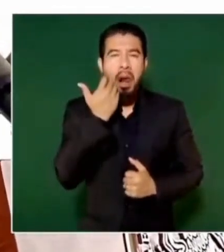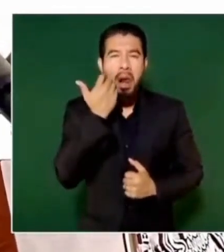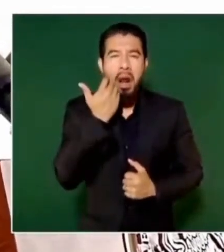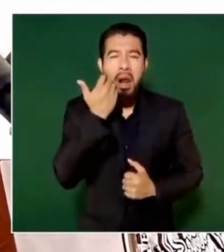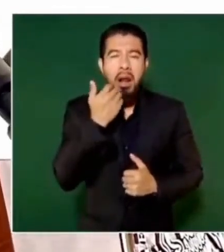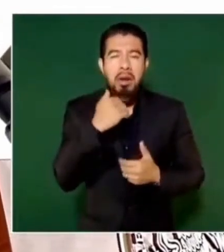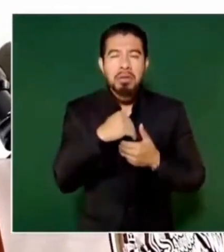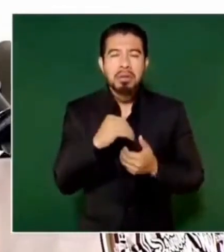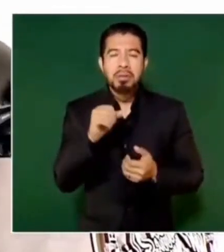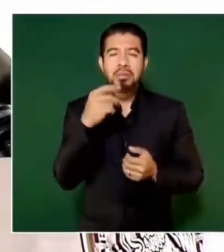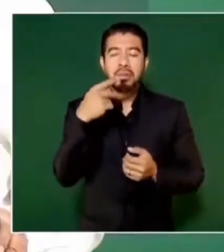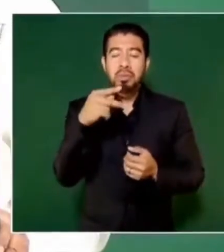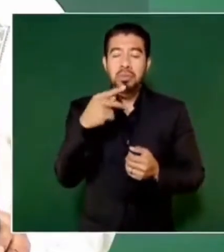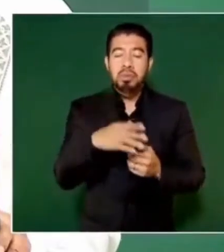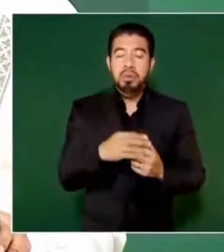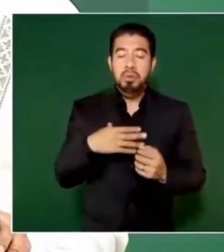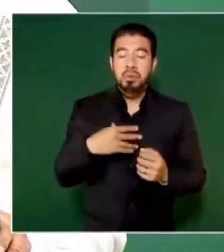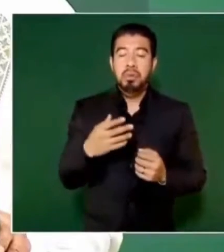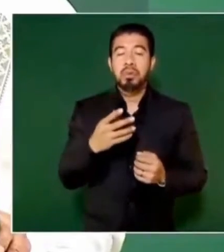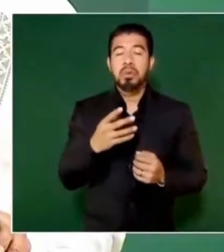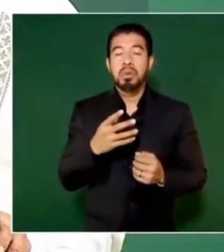bautizo a tu niño